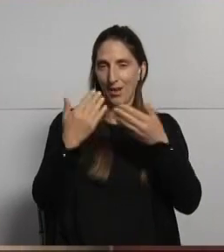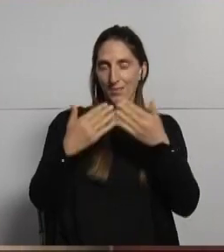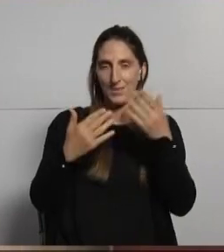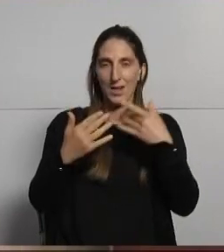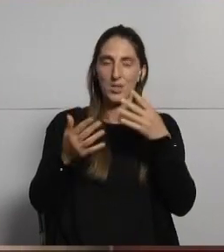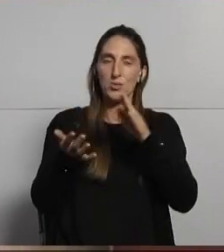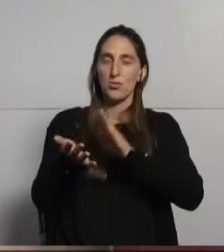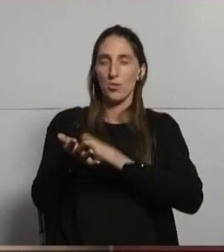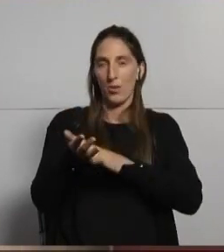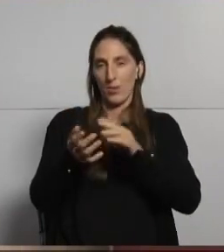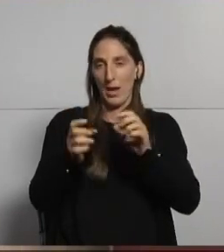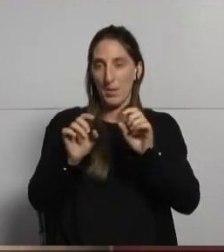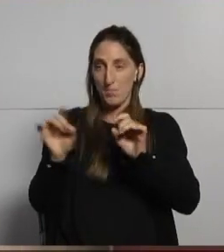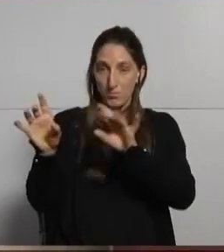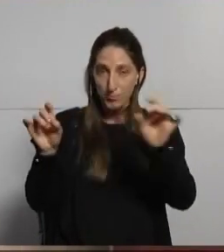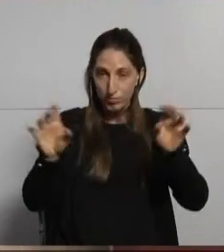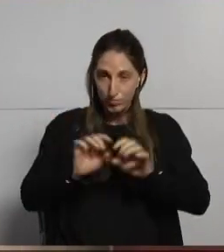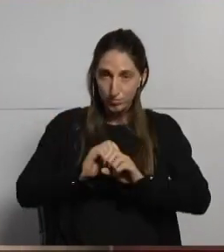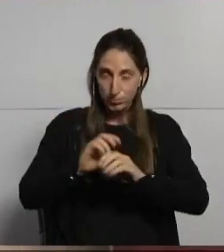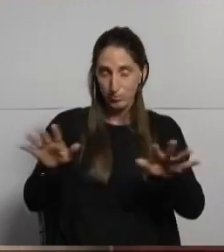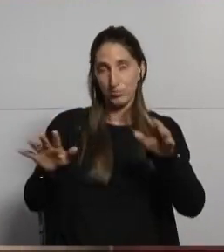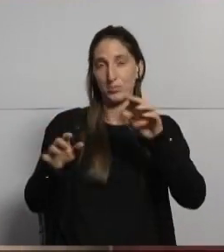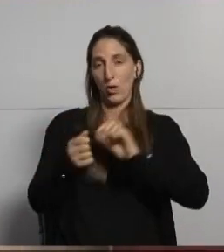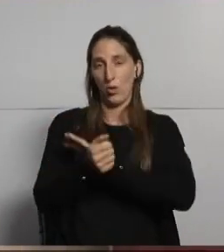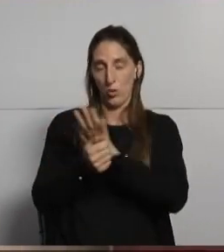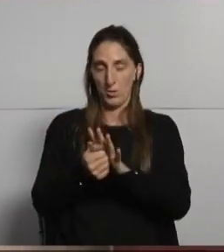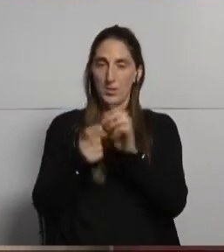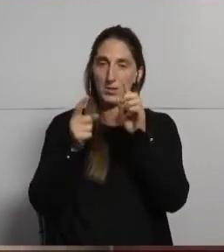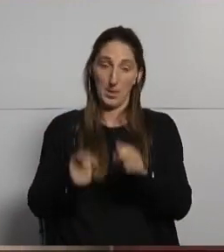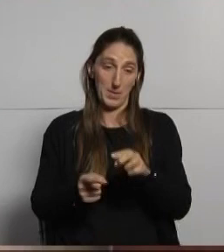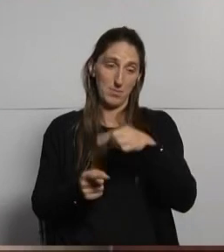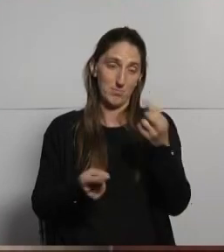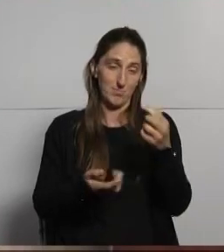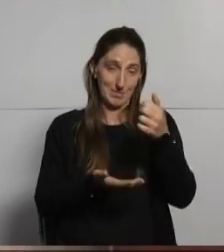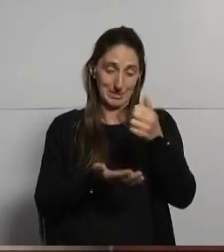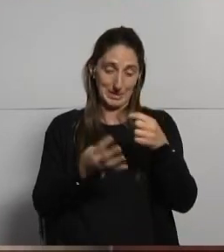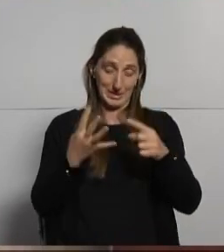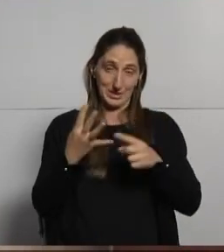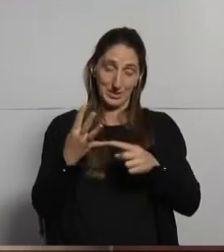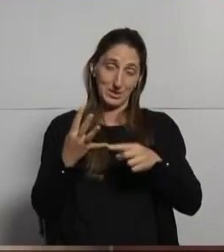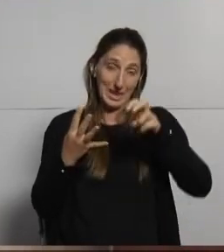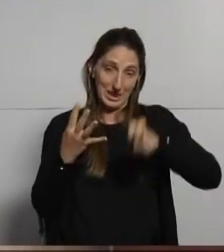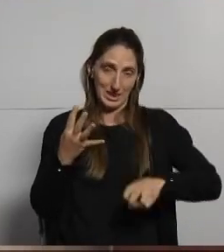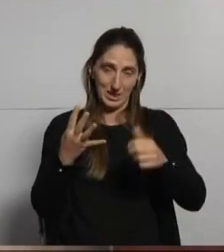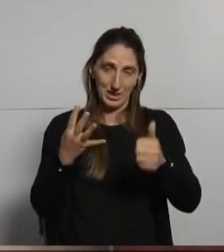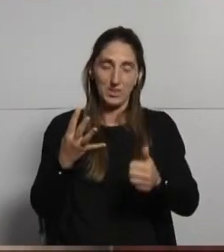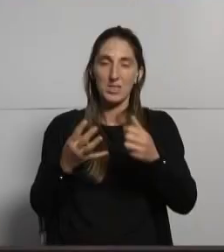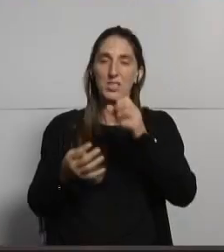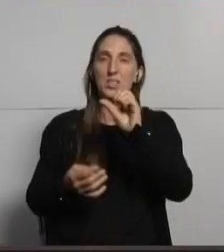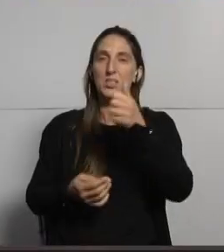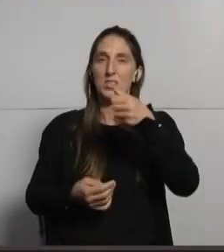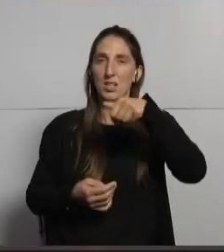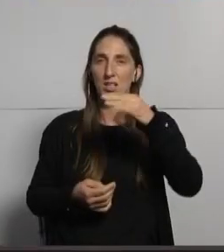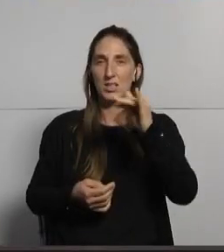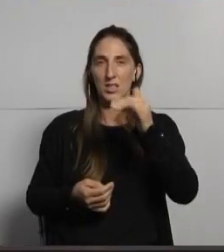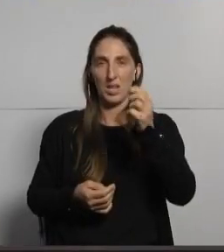del coronavirus y tendremos, completando las exposiciones presenciales aquí en la sala Ernesto de los Campos de la Intendencia de Montevideo, a Santiago Montico